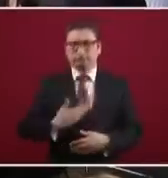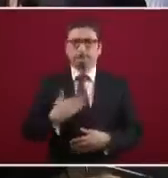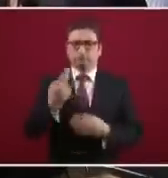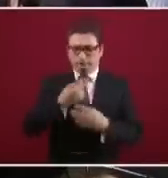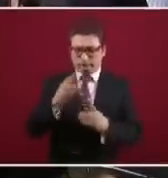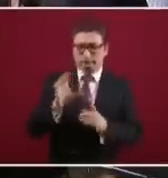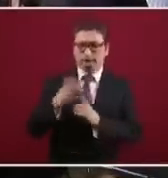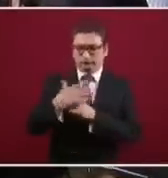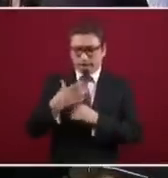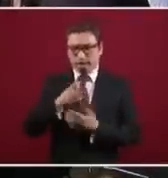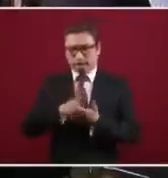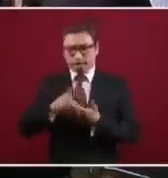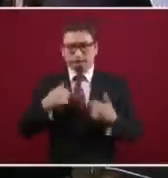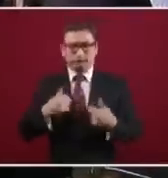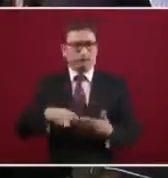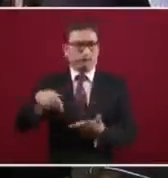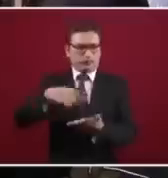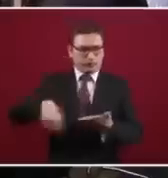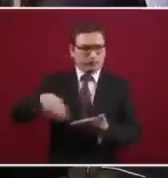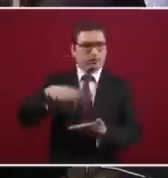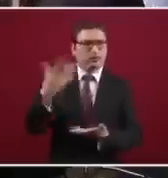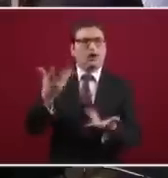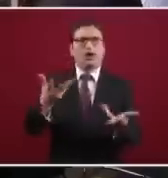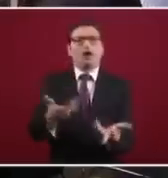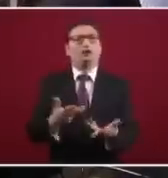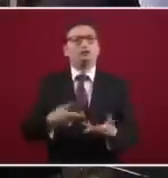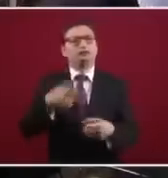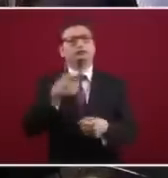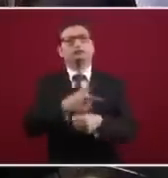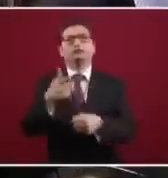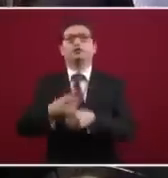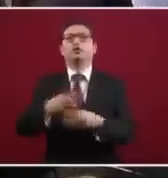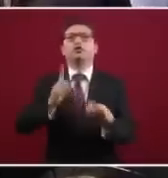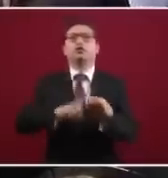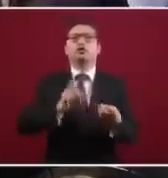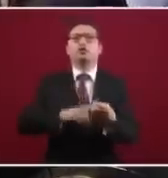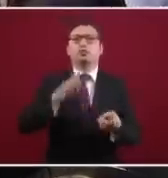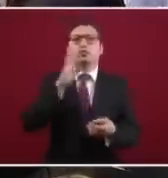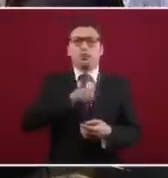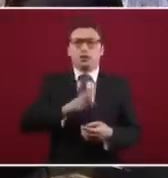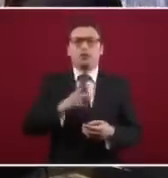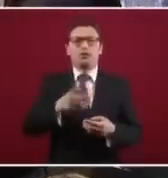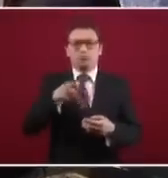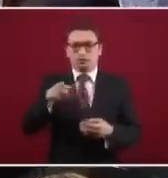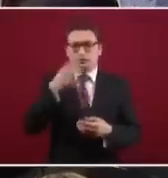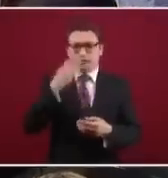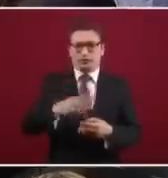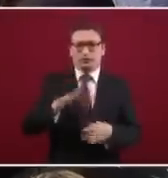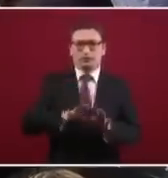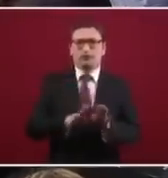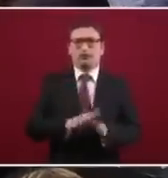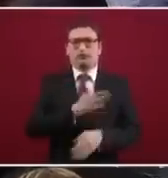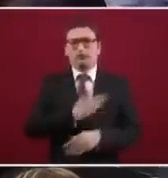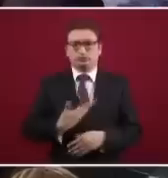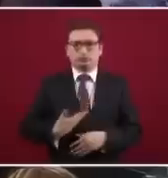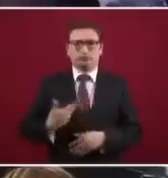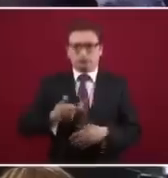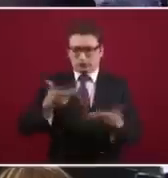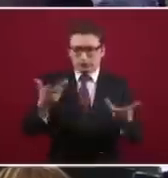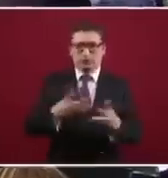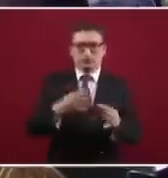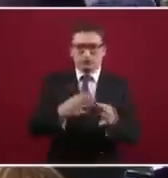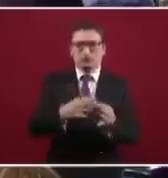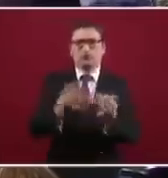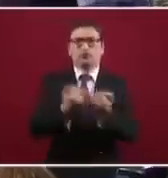derechos humanos que señale dónde están las violaciones y que el Poder Ejecutivo las cumpla. Ah, el